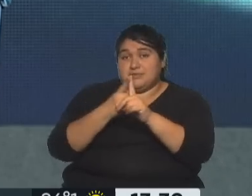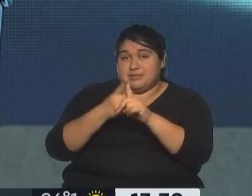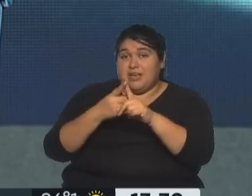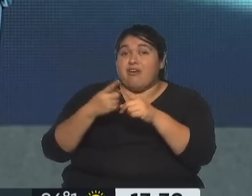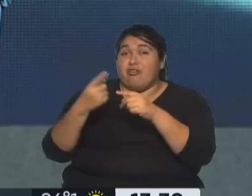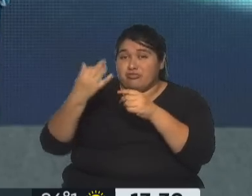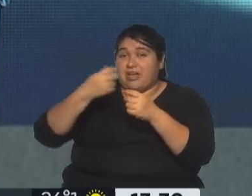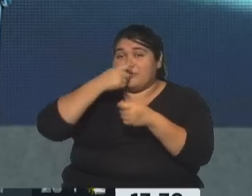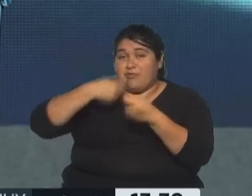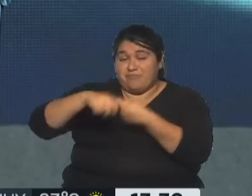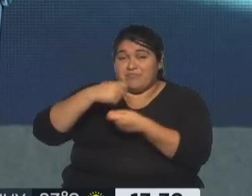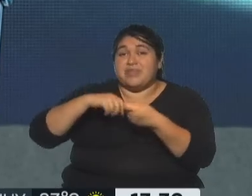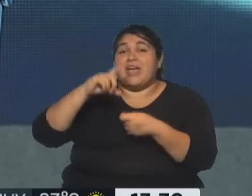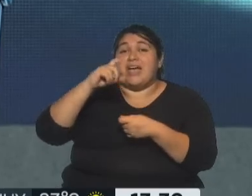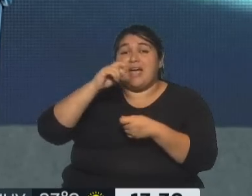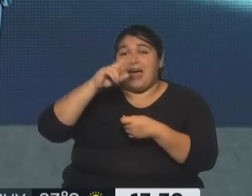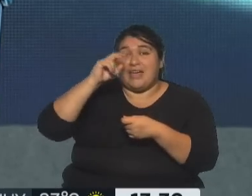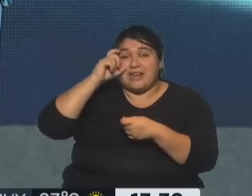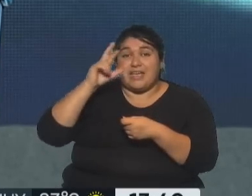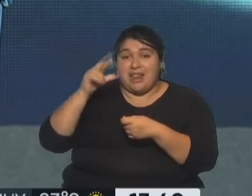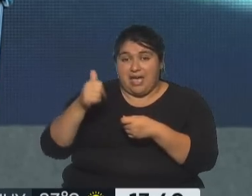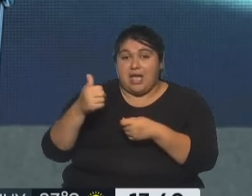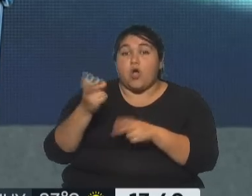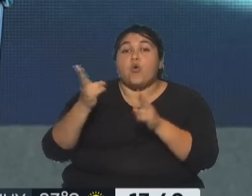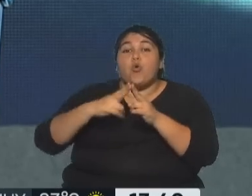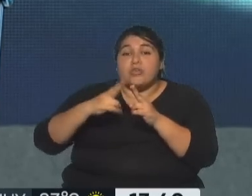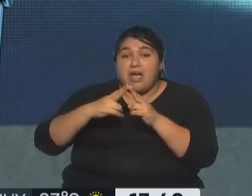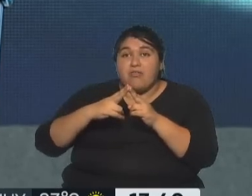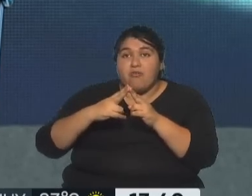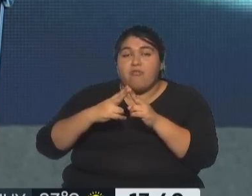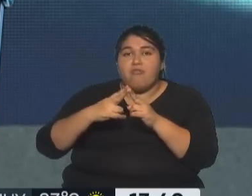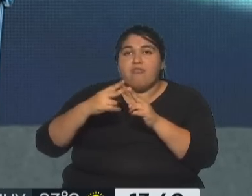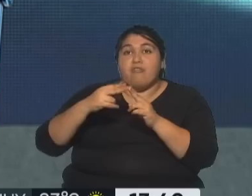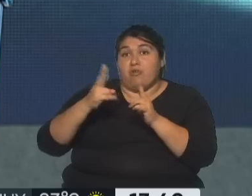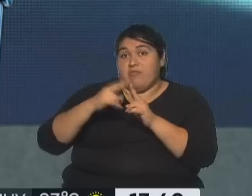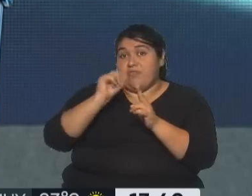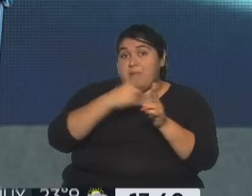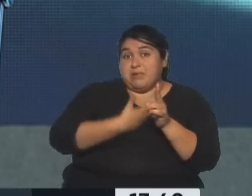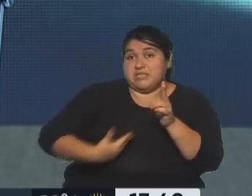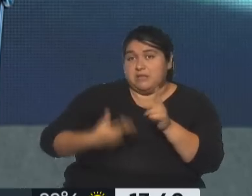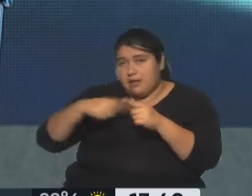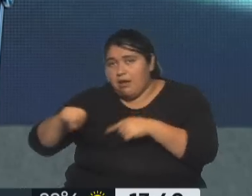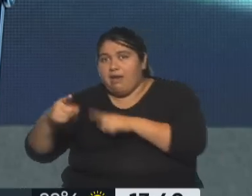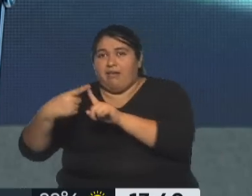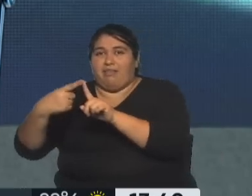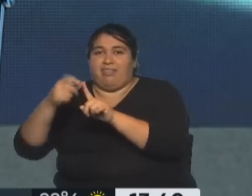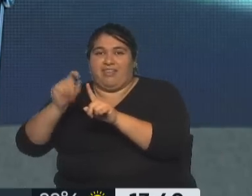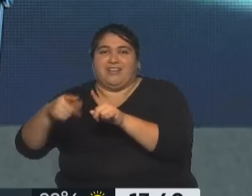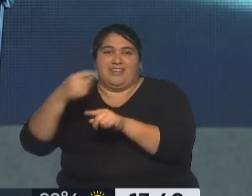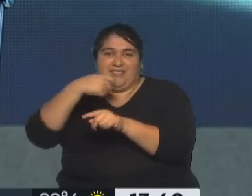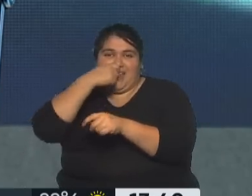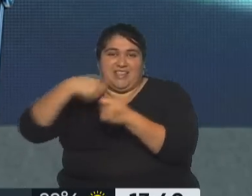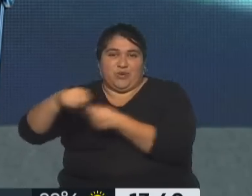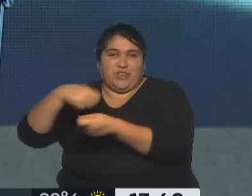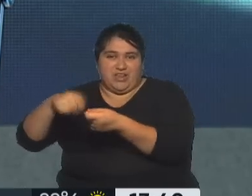gran padrino, Danilo Carrera, el cuñado del presidente, se le descubrió, pero a un nivel estructural, lazos con el